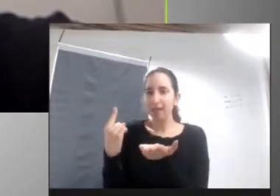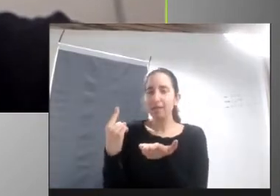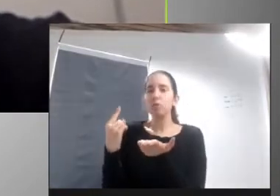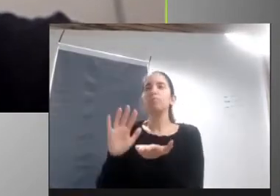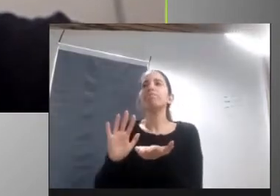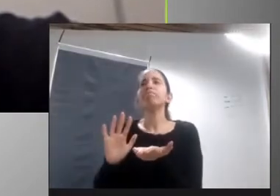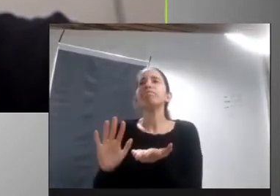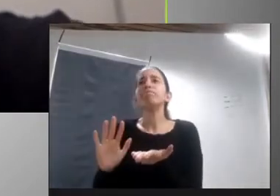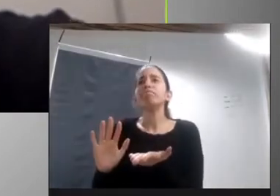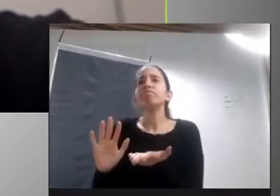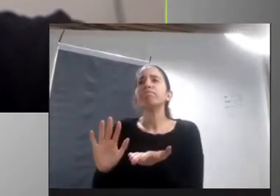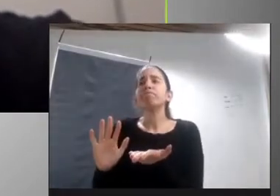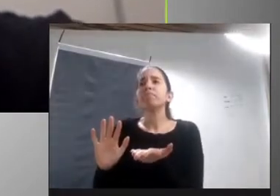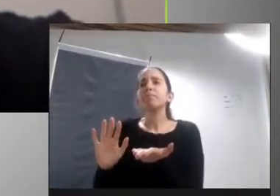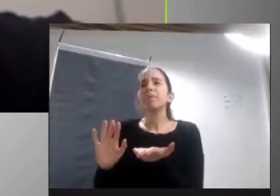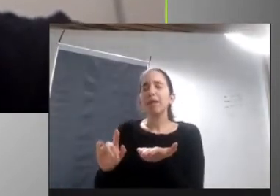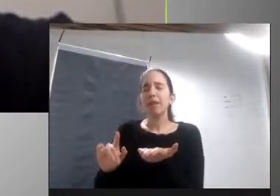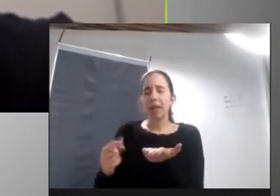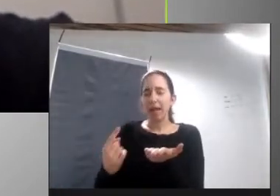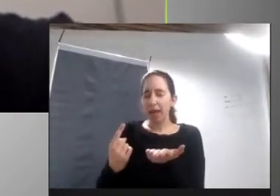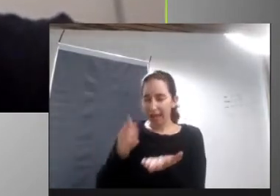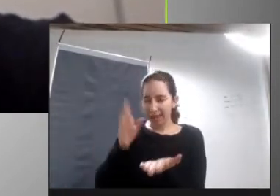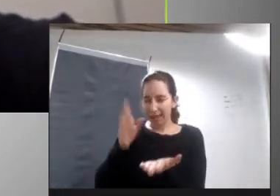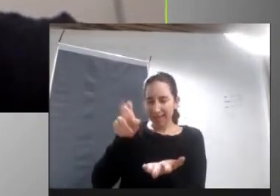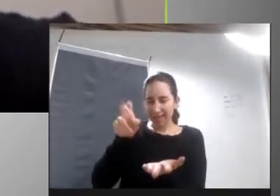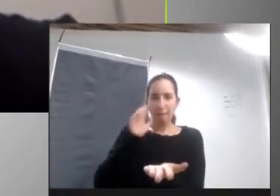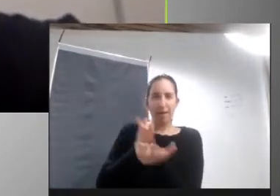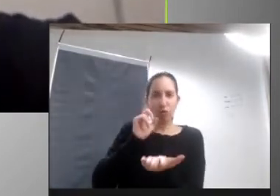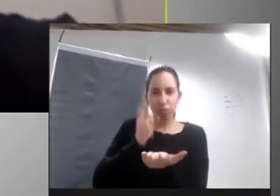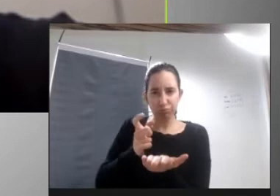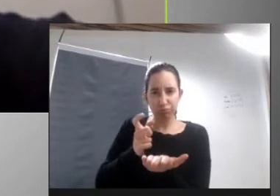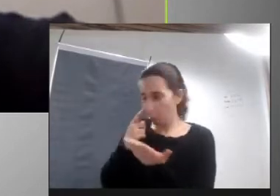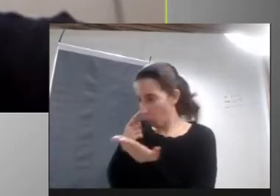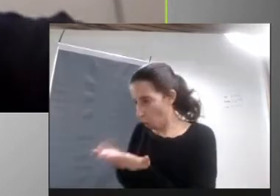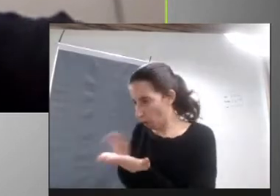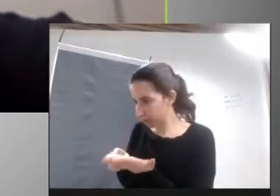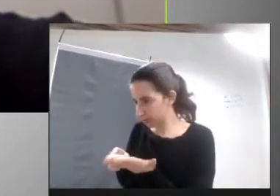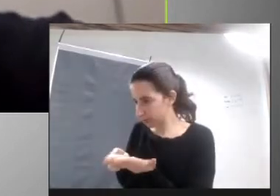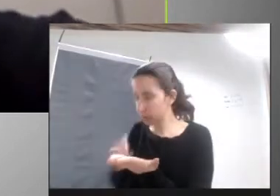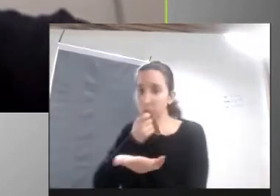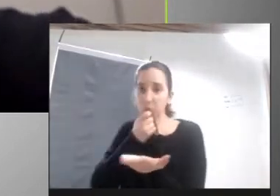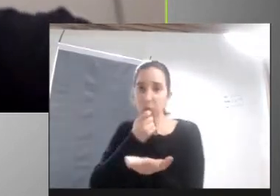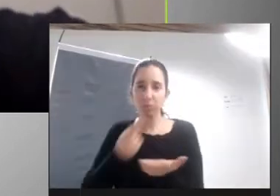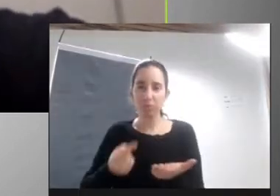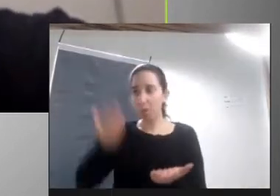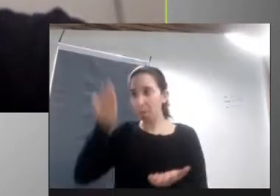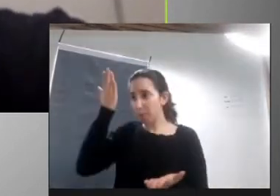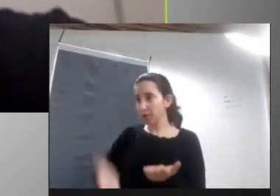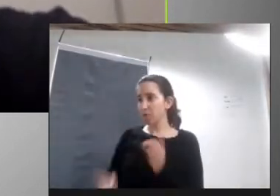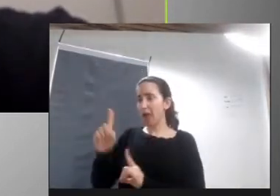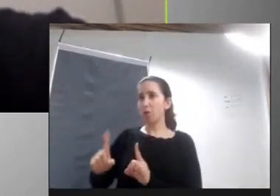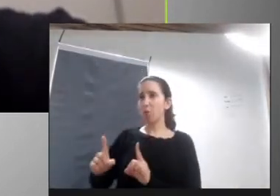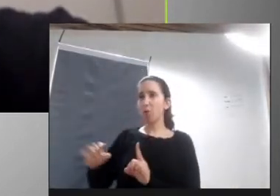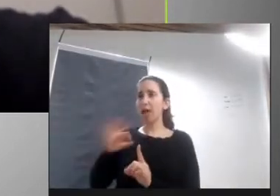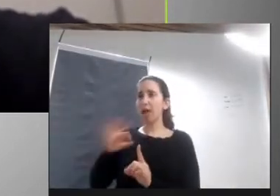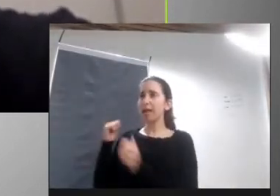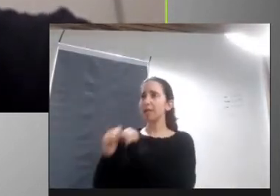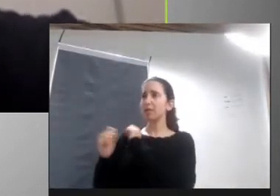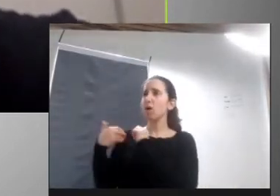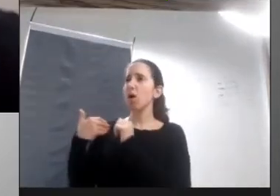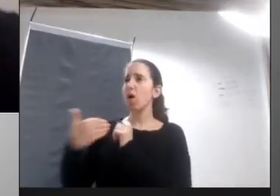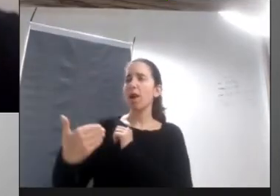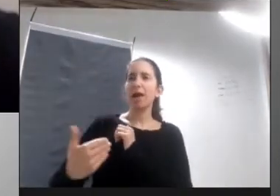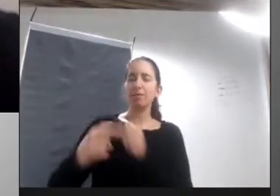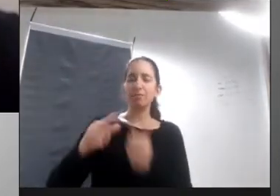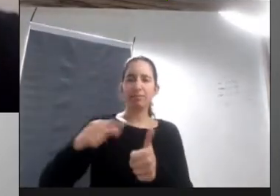verdad que muchas veces las personas que hemos vivido esa violencia conocemos y que por nuestro propio